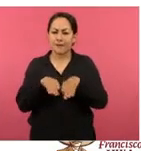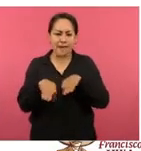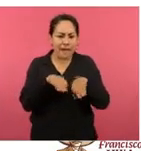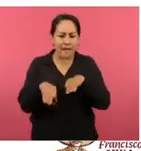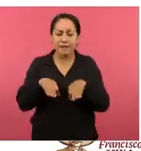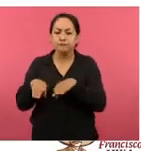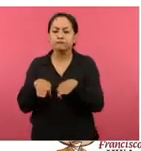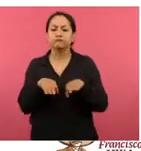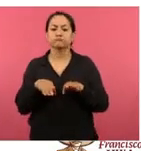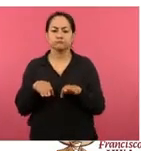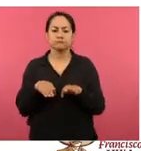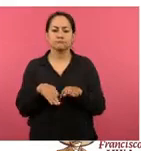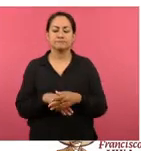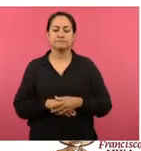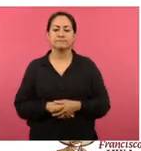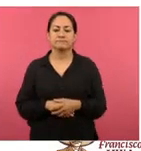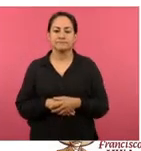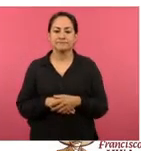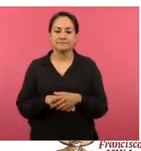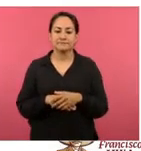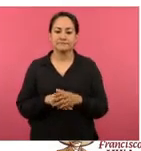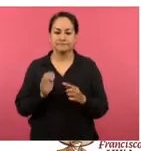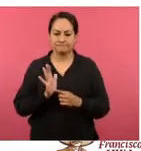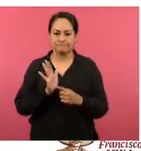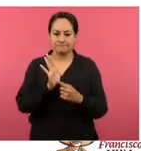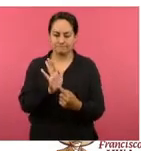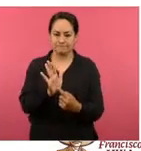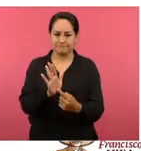situaciones que sean mecanizadas,